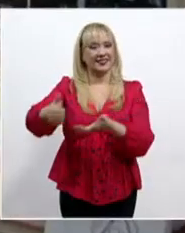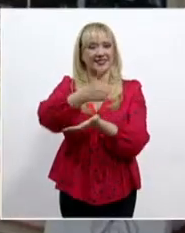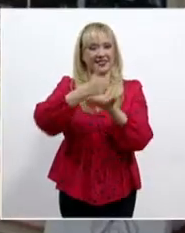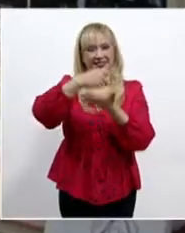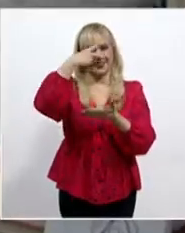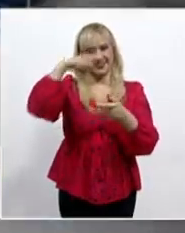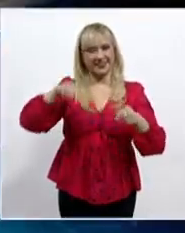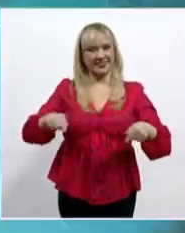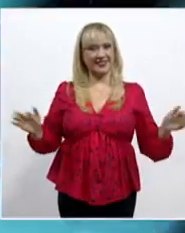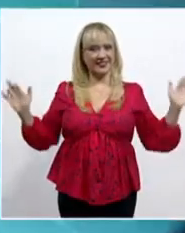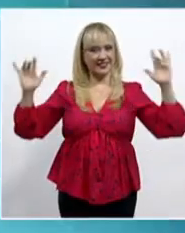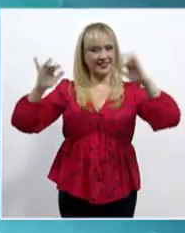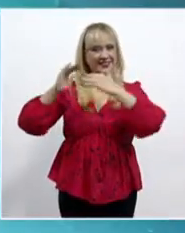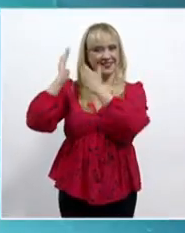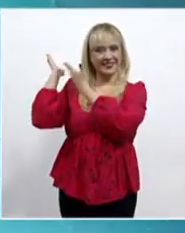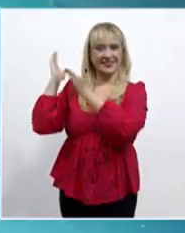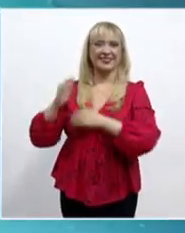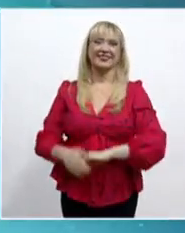México.